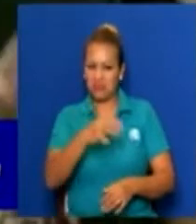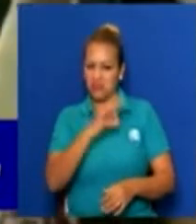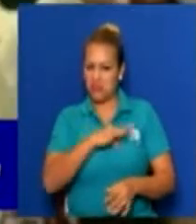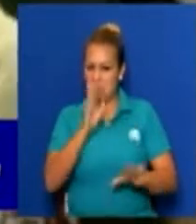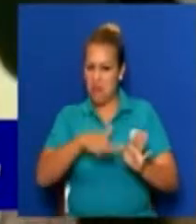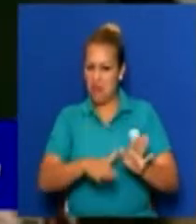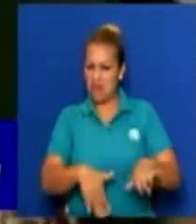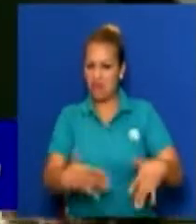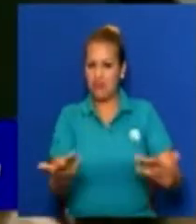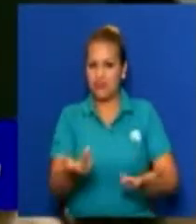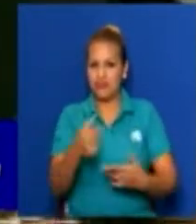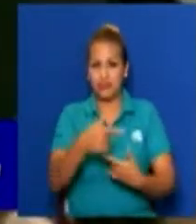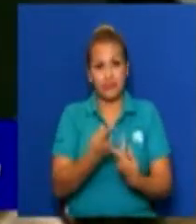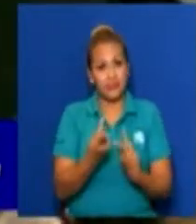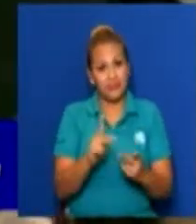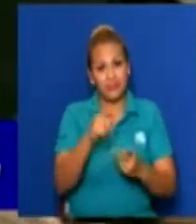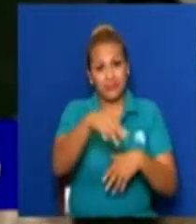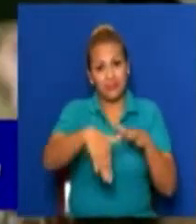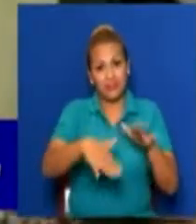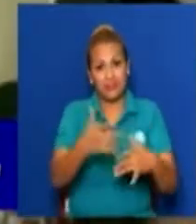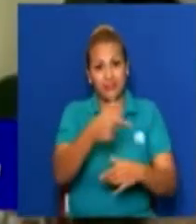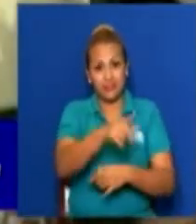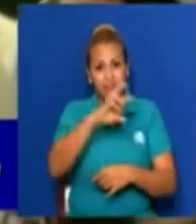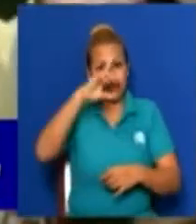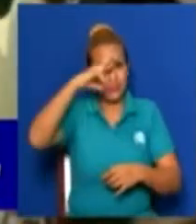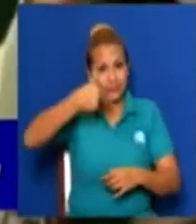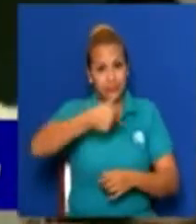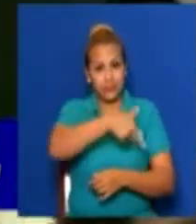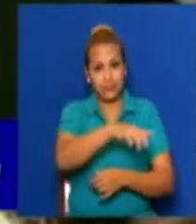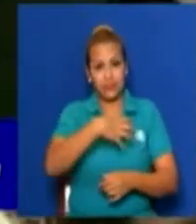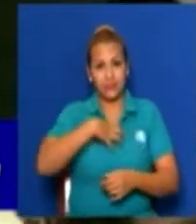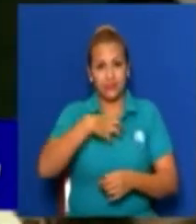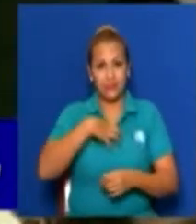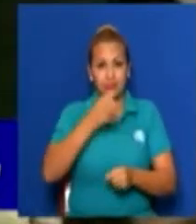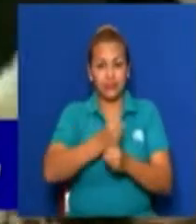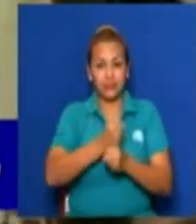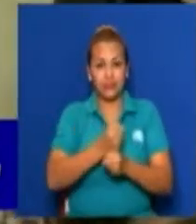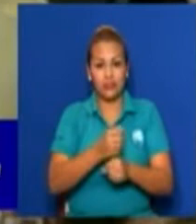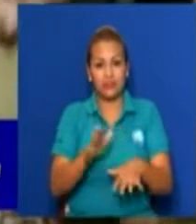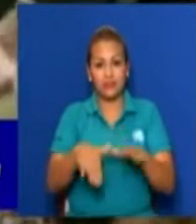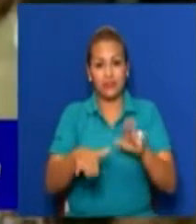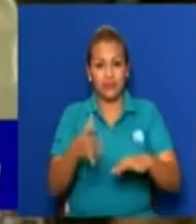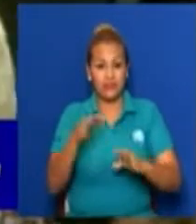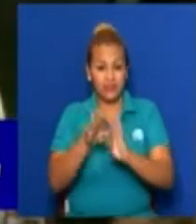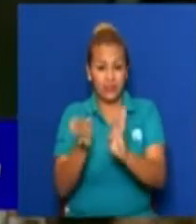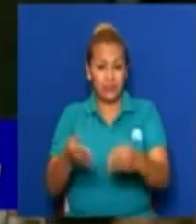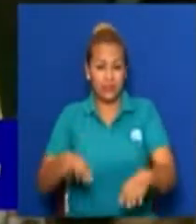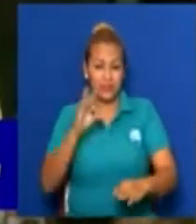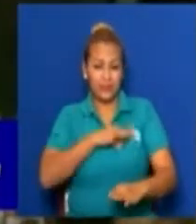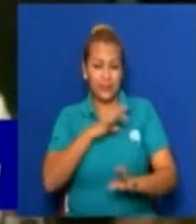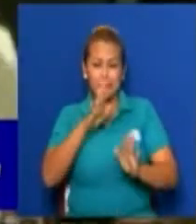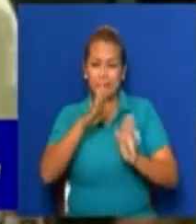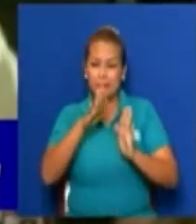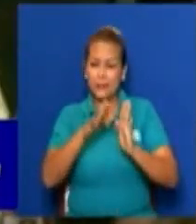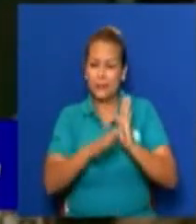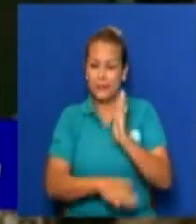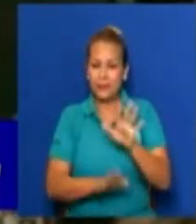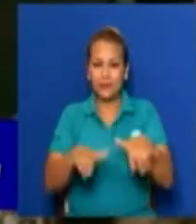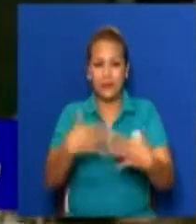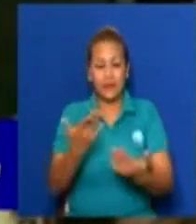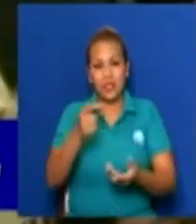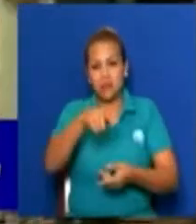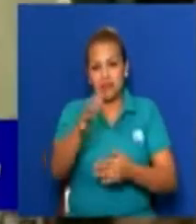lo pagan los empleadores. La mujer gana muchísimo menos, a pesar que la Constitución Política